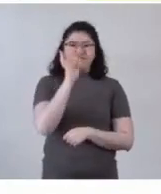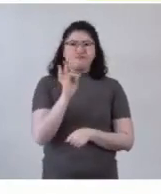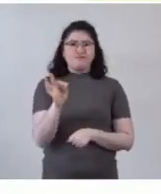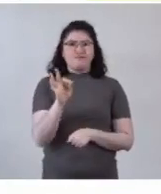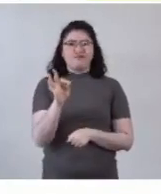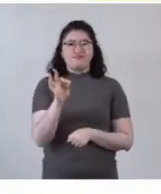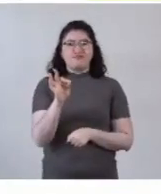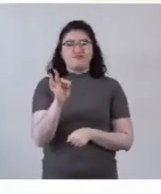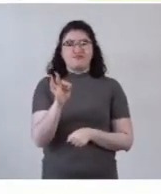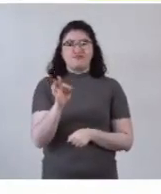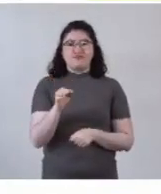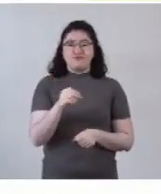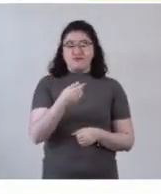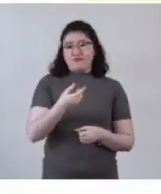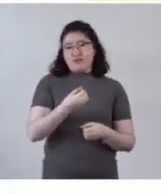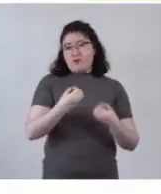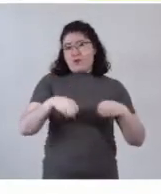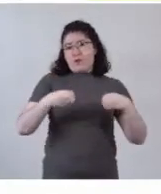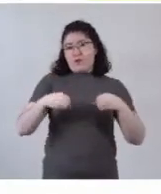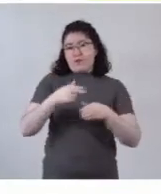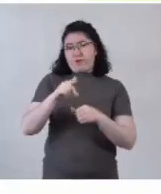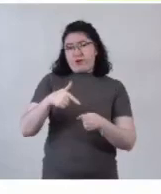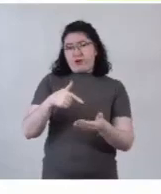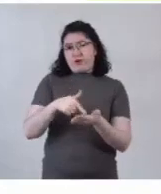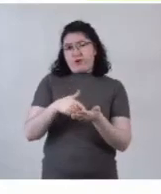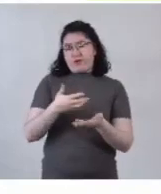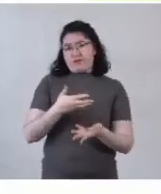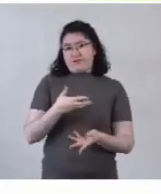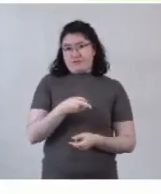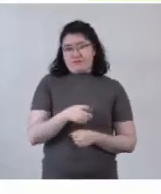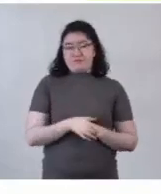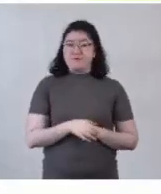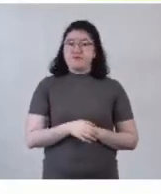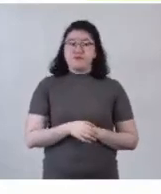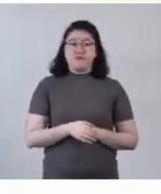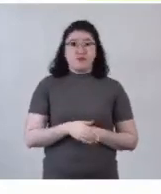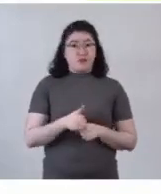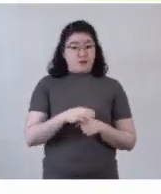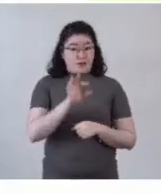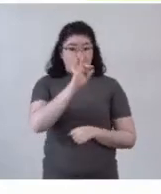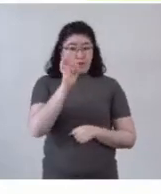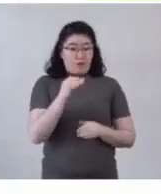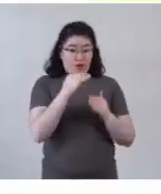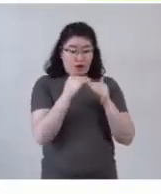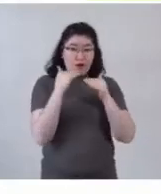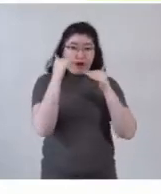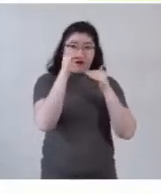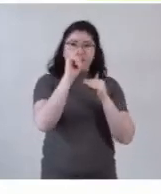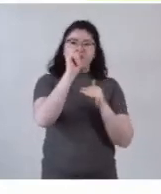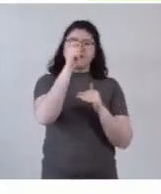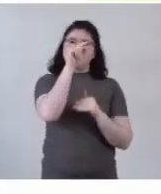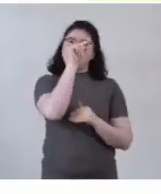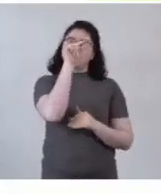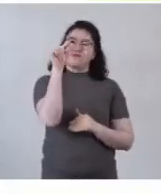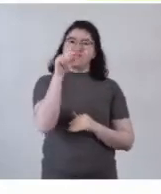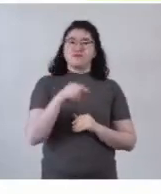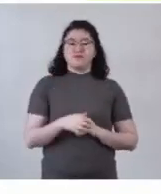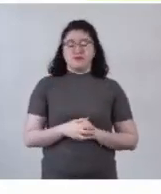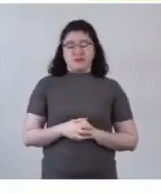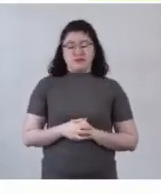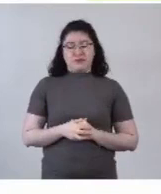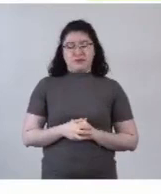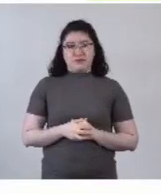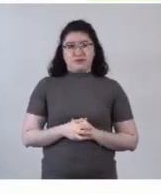ocupación de las distintas instituciones. El porcentaje que está en la parte de arriba es en realidad el porcentaje